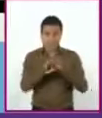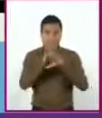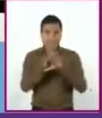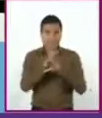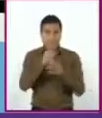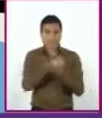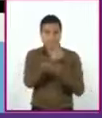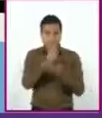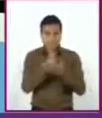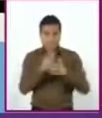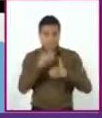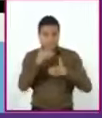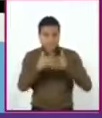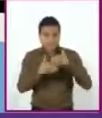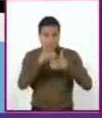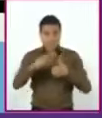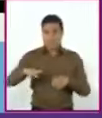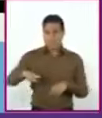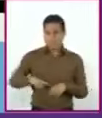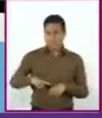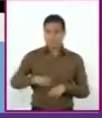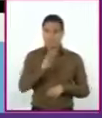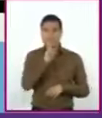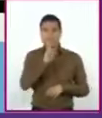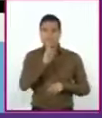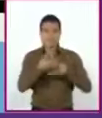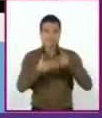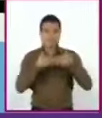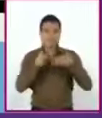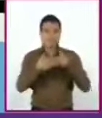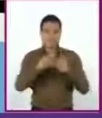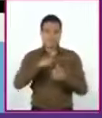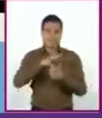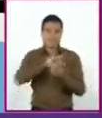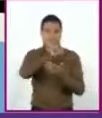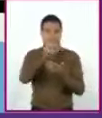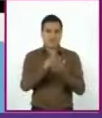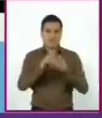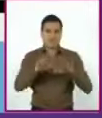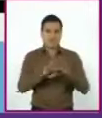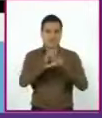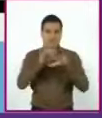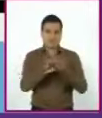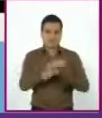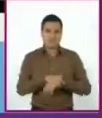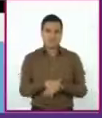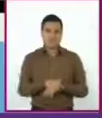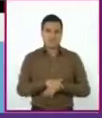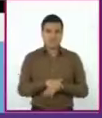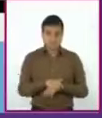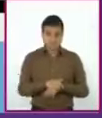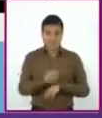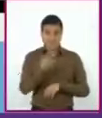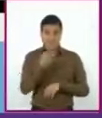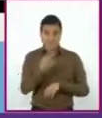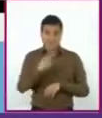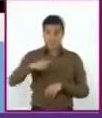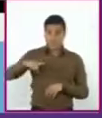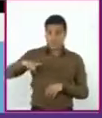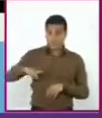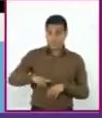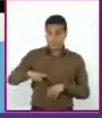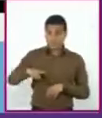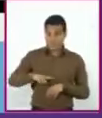en el gobierno virreinal con las reformas borbónicas. Así, el gobierno imperial logró frenar